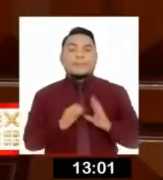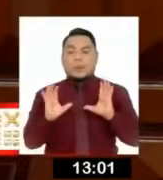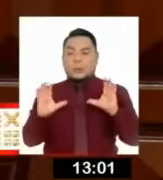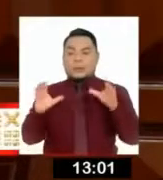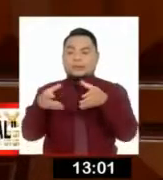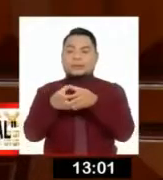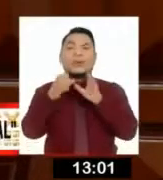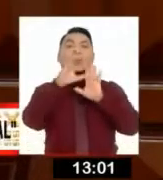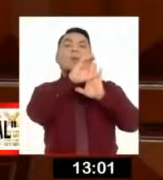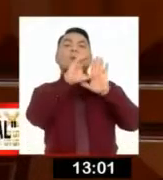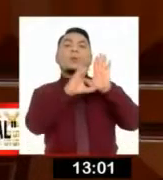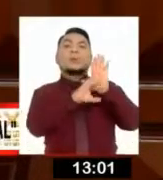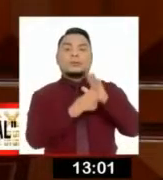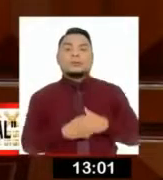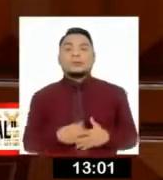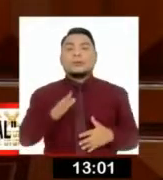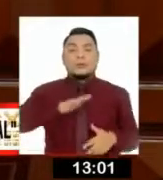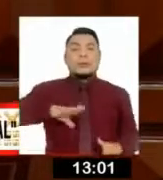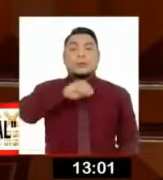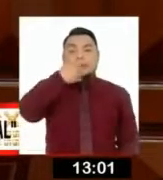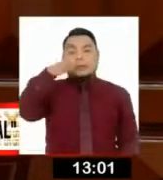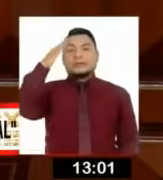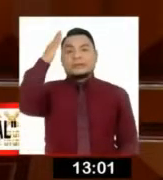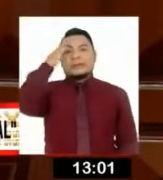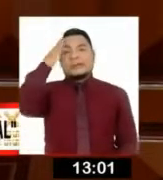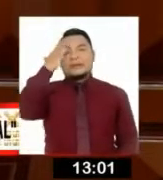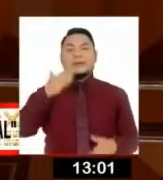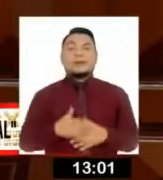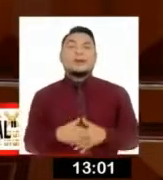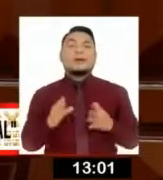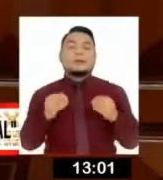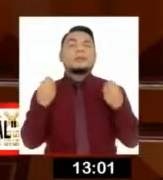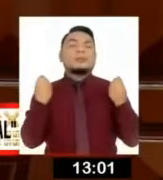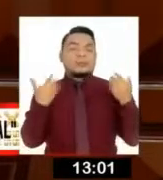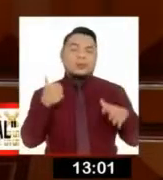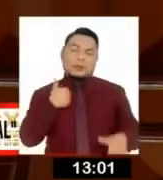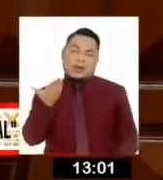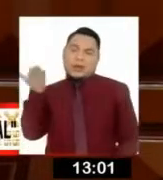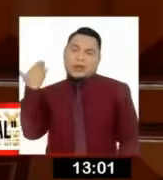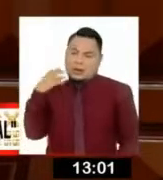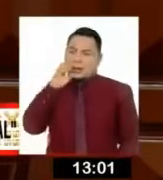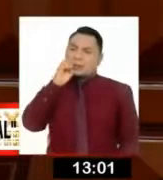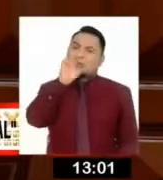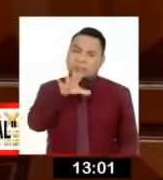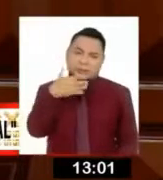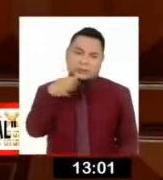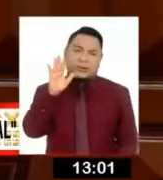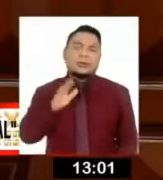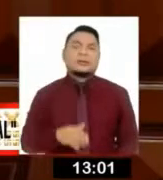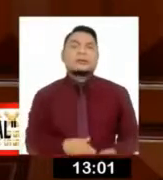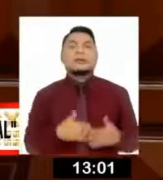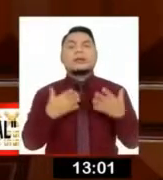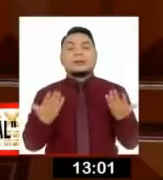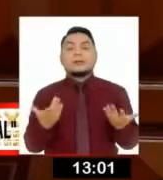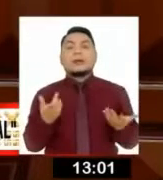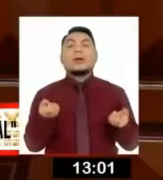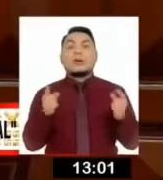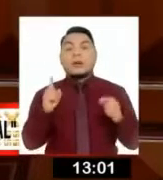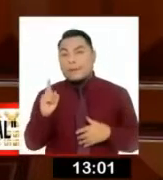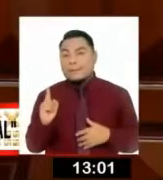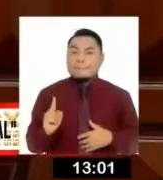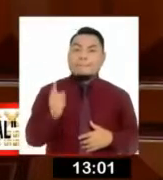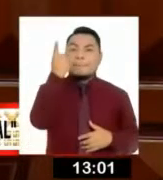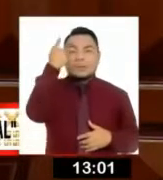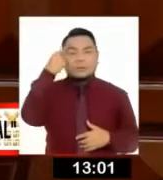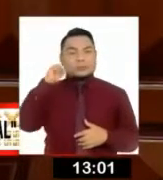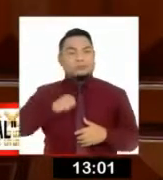Constituyente. Todos saben, porque así lo hemos manifestado muchas veces, que una de nuestras